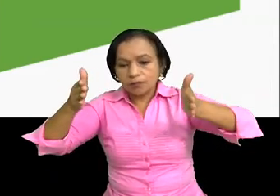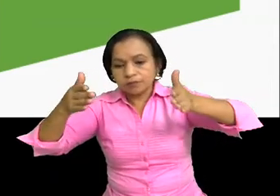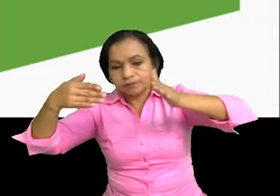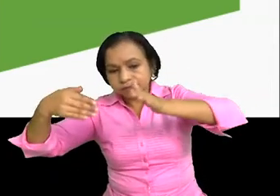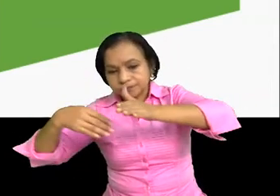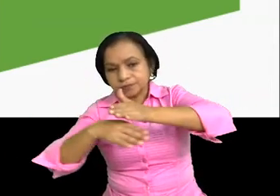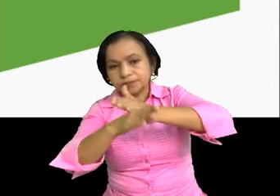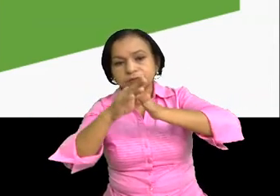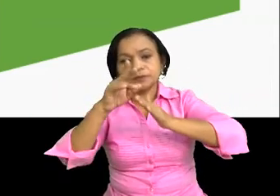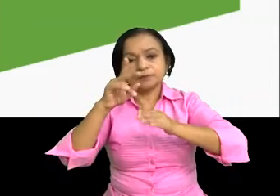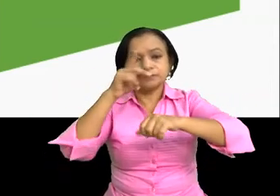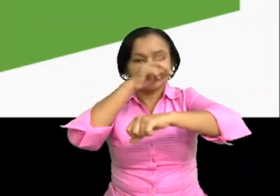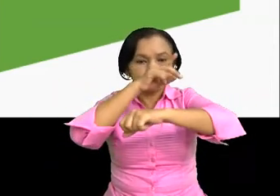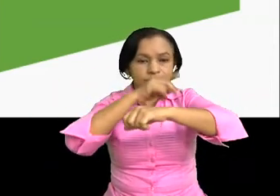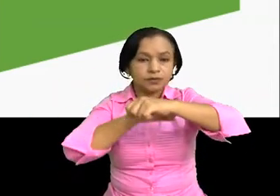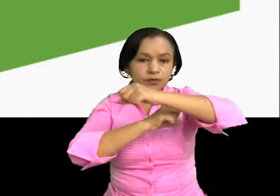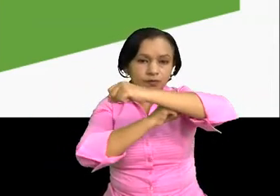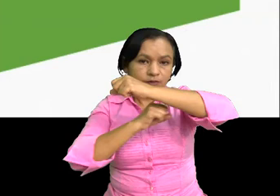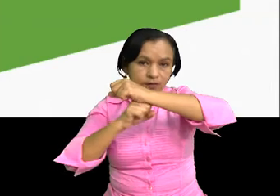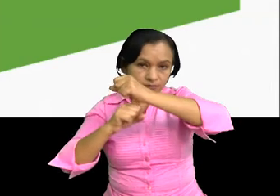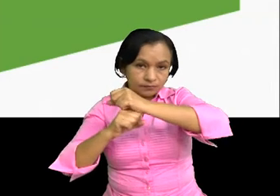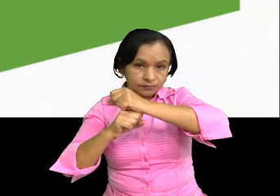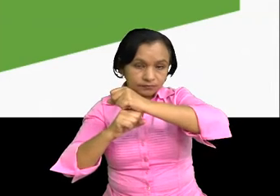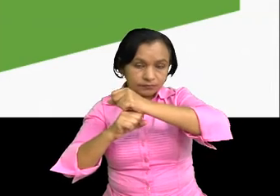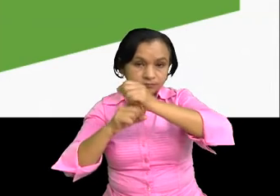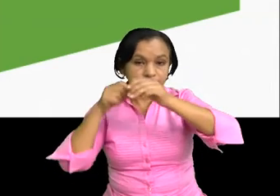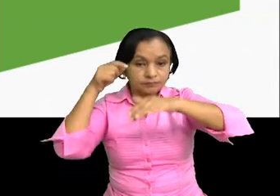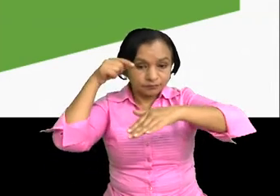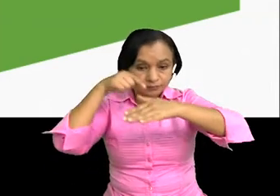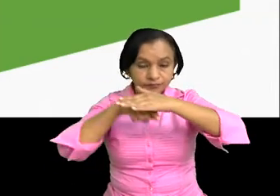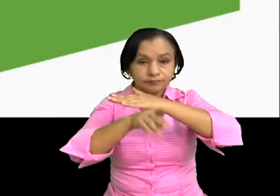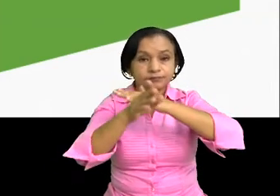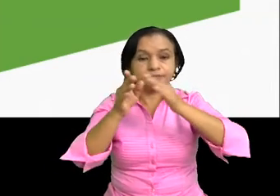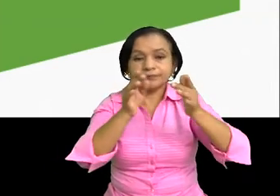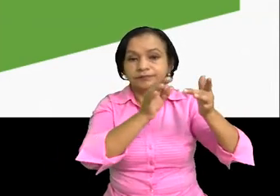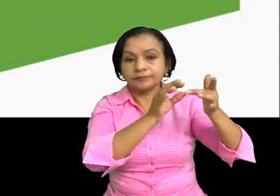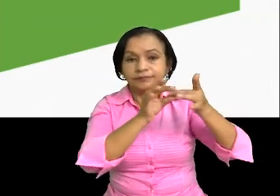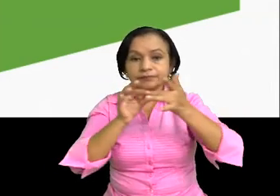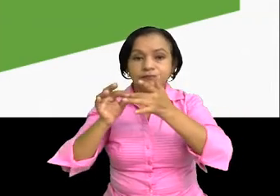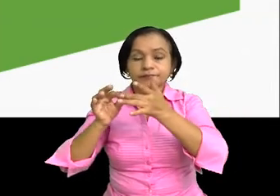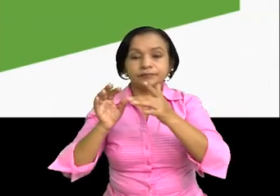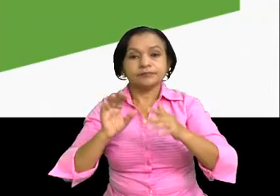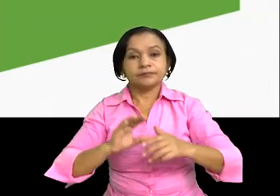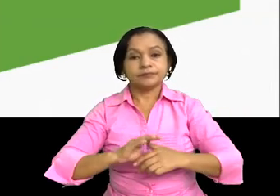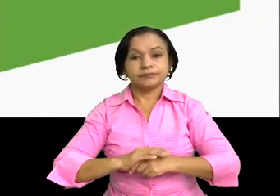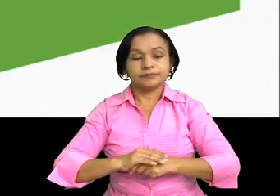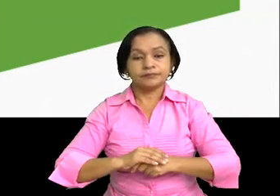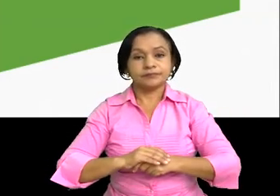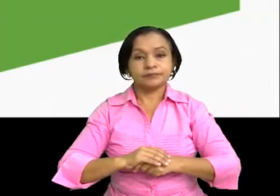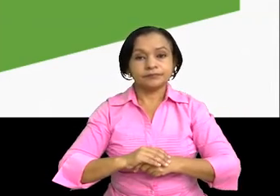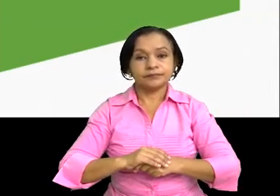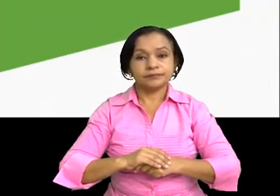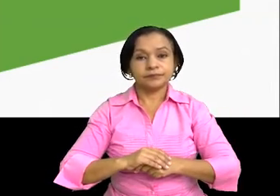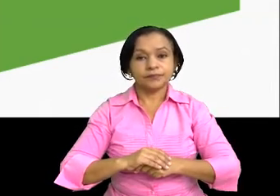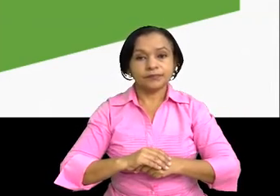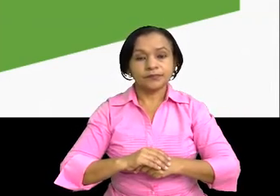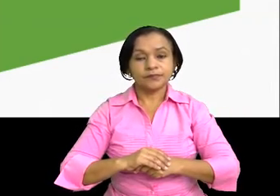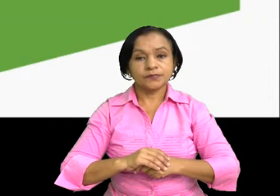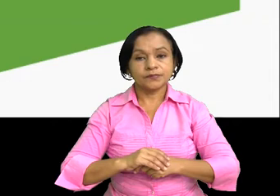Ok. Es una meta verdaderamente extraordinaria, muy